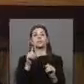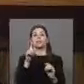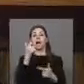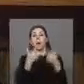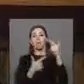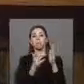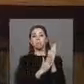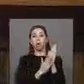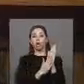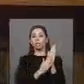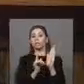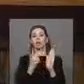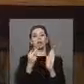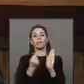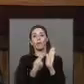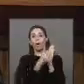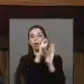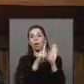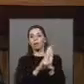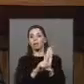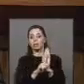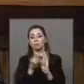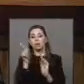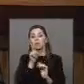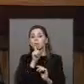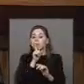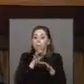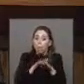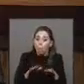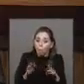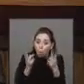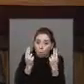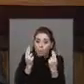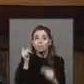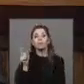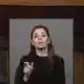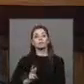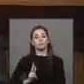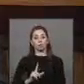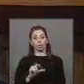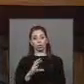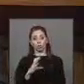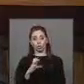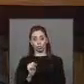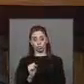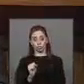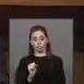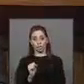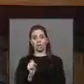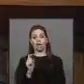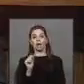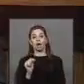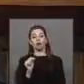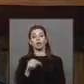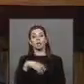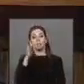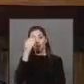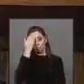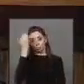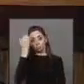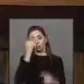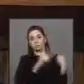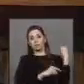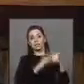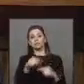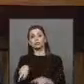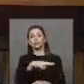de la política. Desde su noble humildad, la figura de Carlos Lorca se ha elegido como una de las más emblemáticas